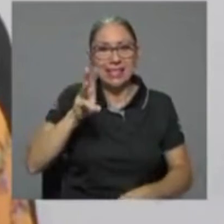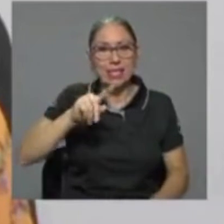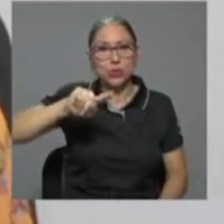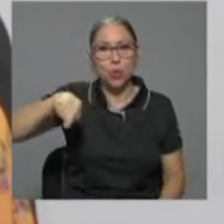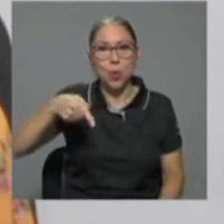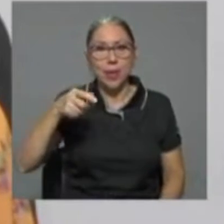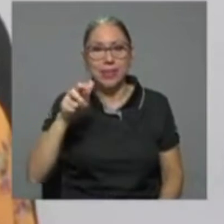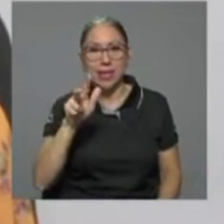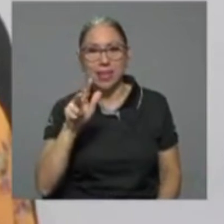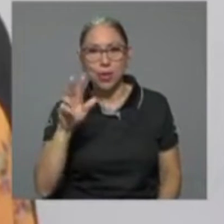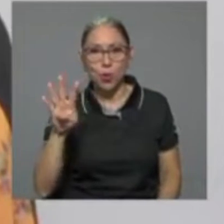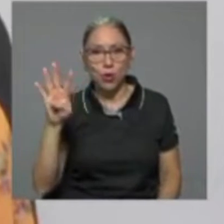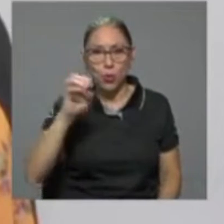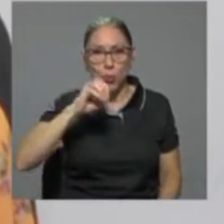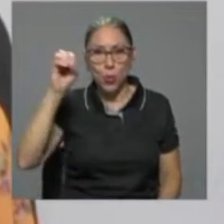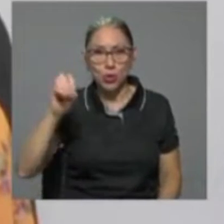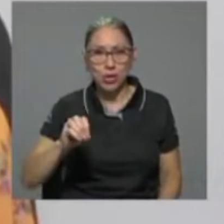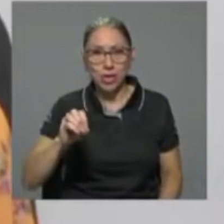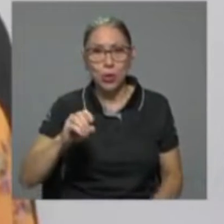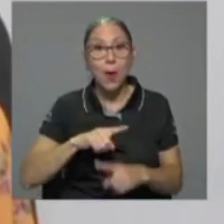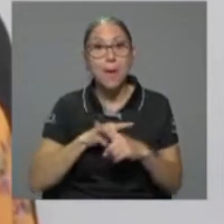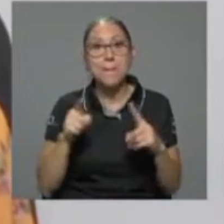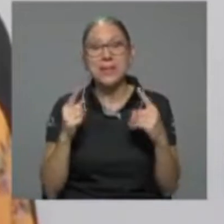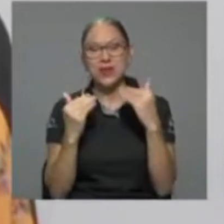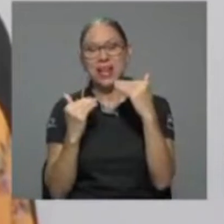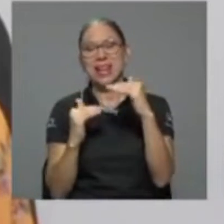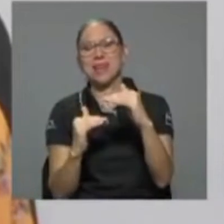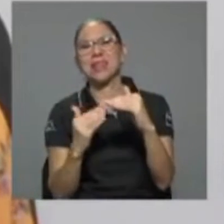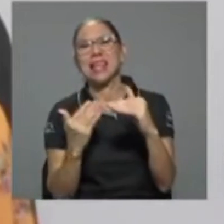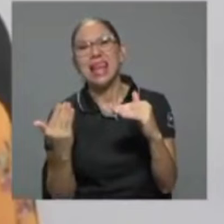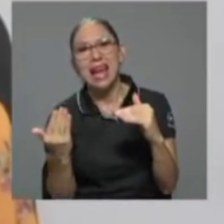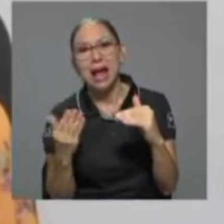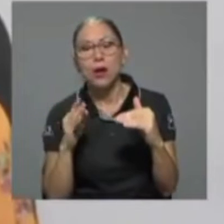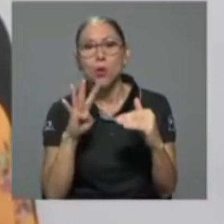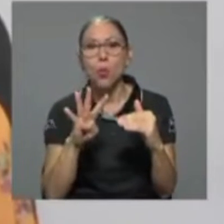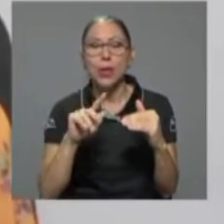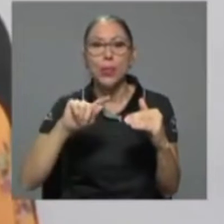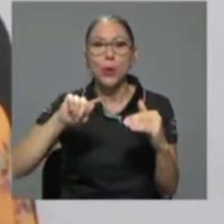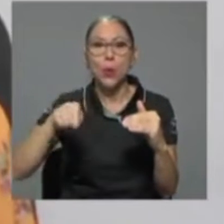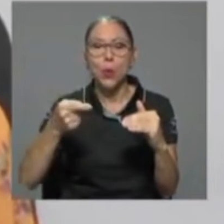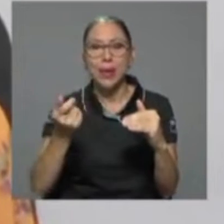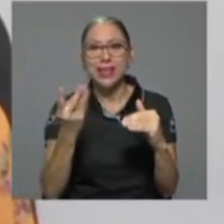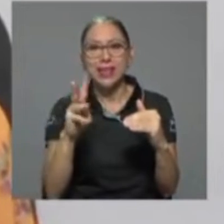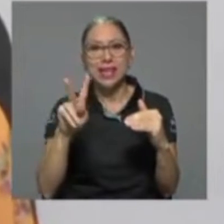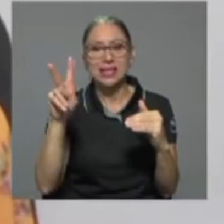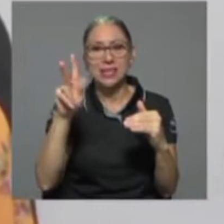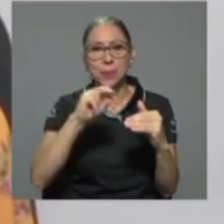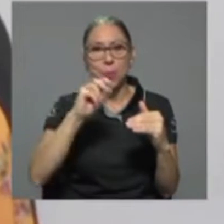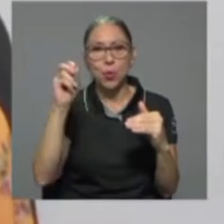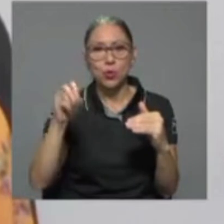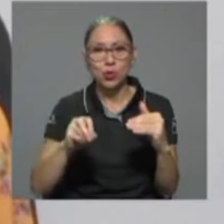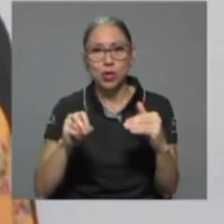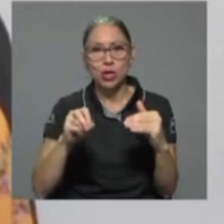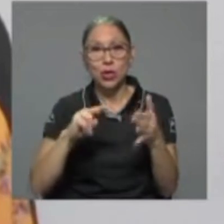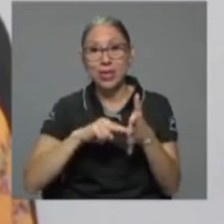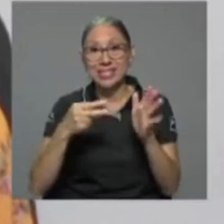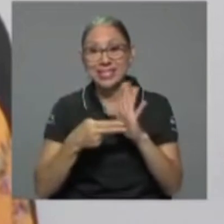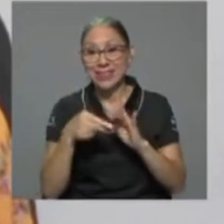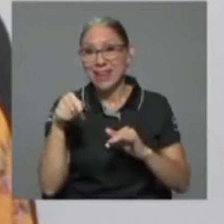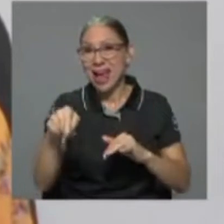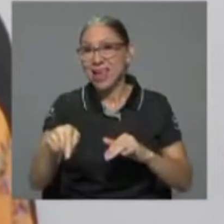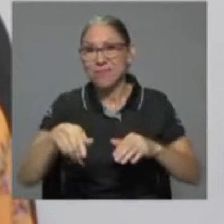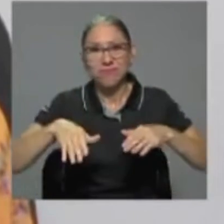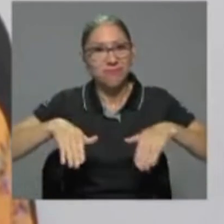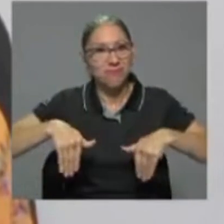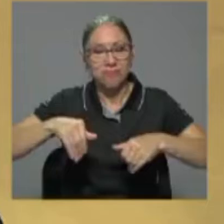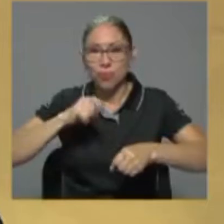6,34%, cuando el límite era 4,13%. Entonces, ahí no estamos observando un cumplimiento de